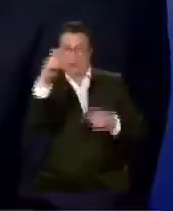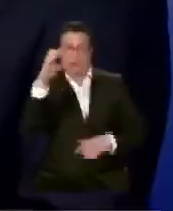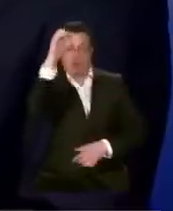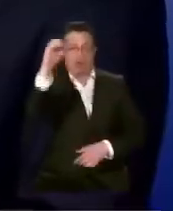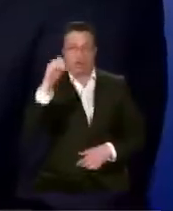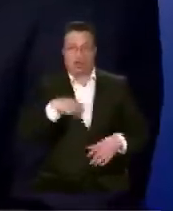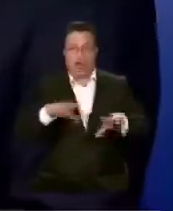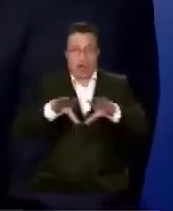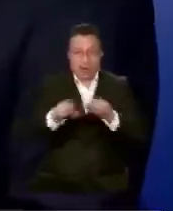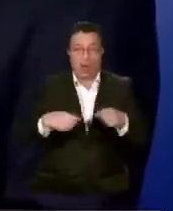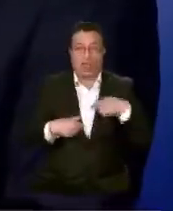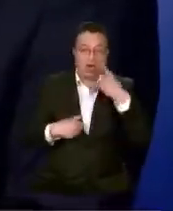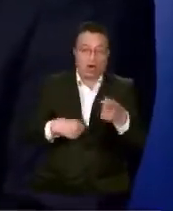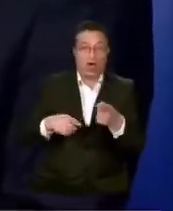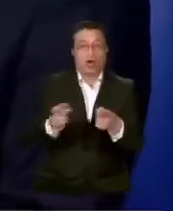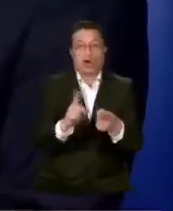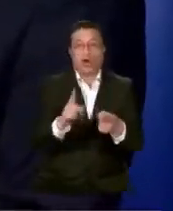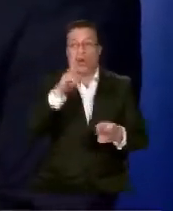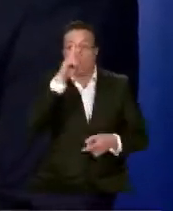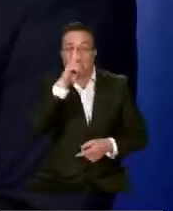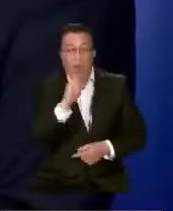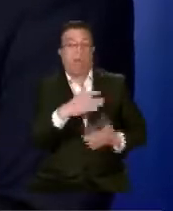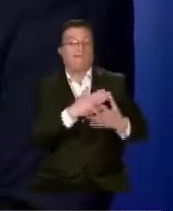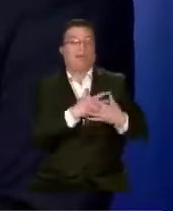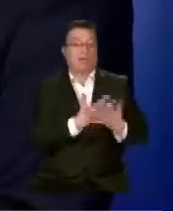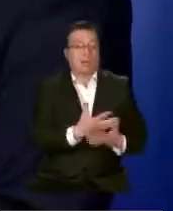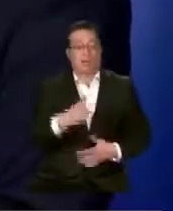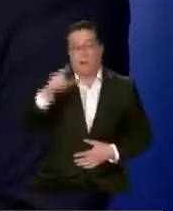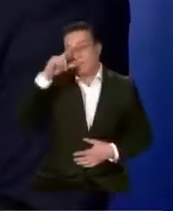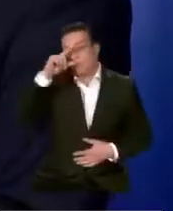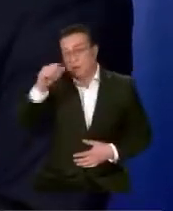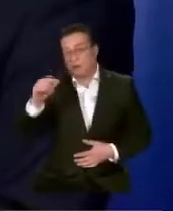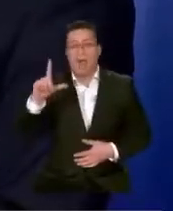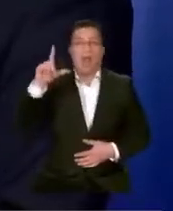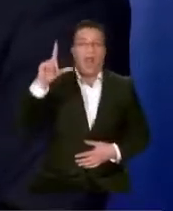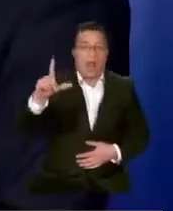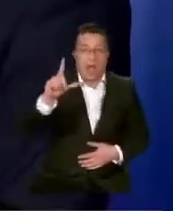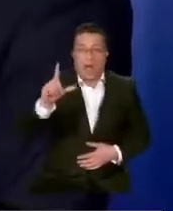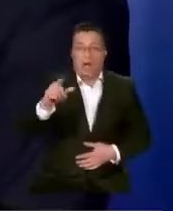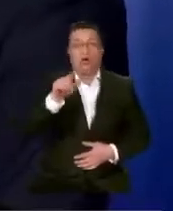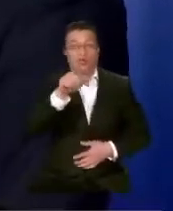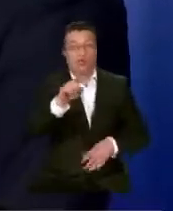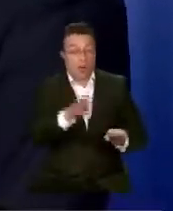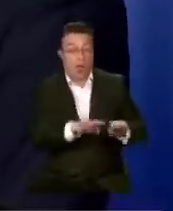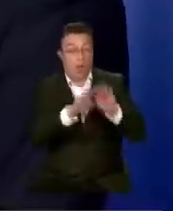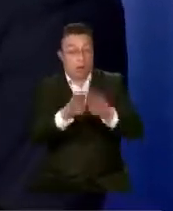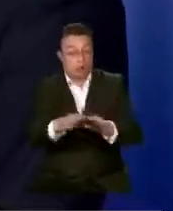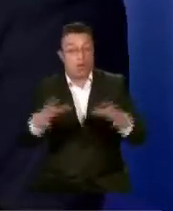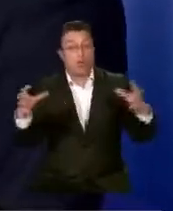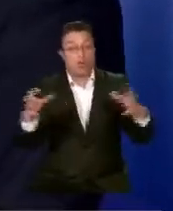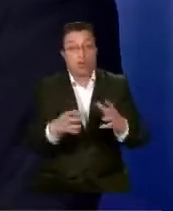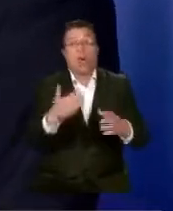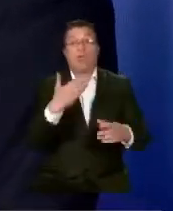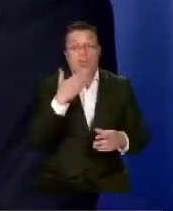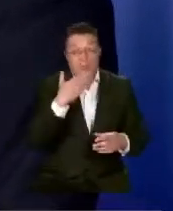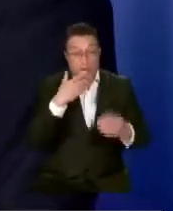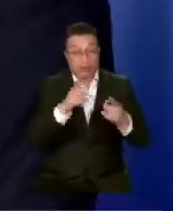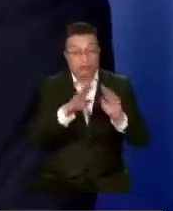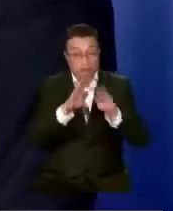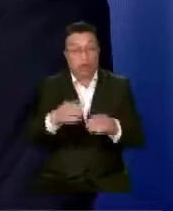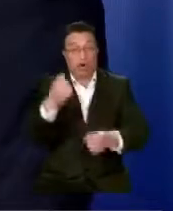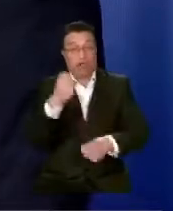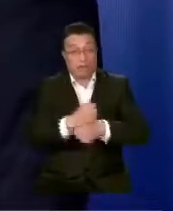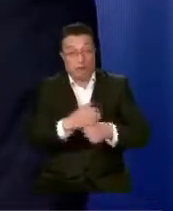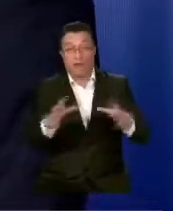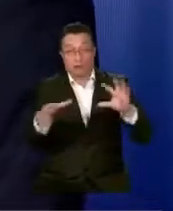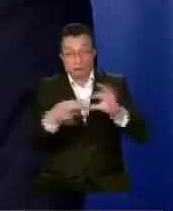tampoco comparte todos los dichos de Michelle Bachelet, de Eduardo Frei, de Ricardo Lagos, a quienes apoyaste fuertemente de su gobierno.